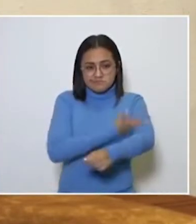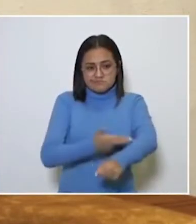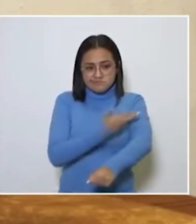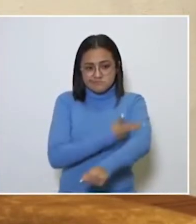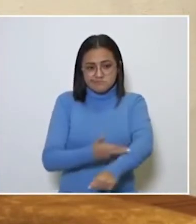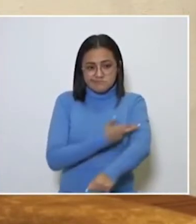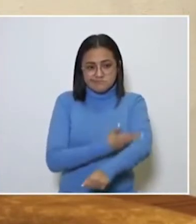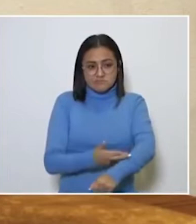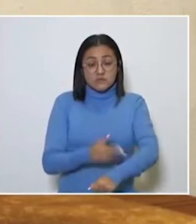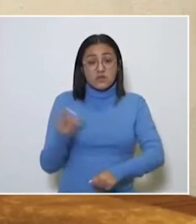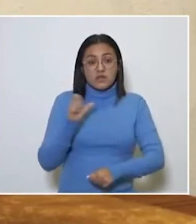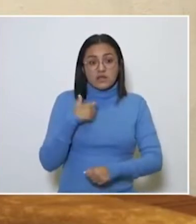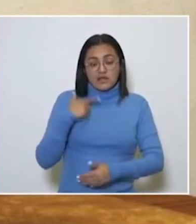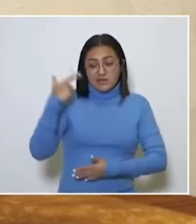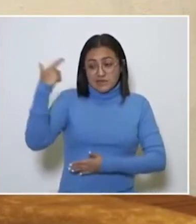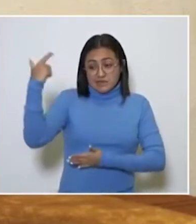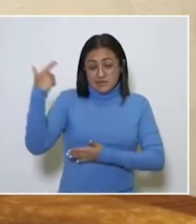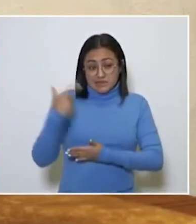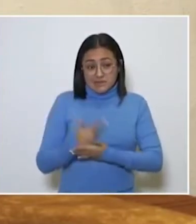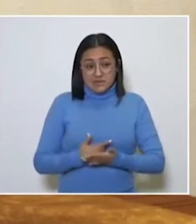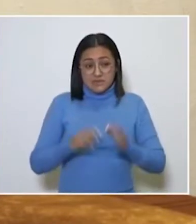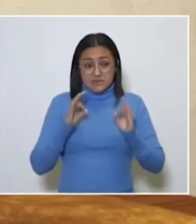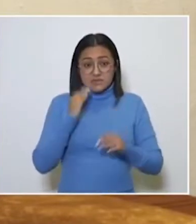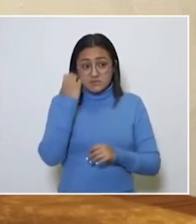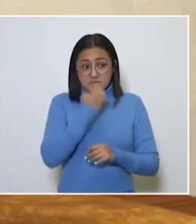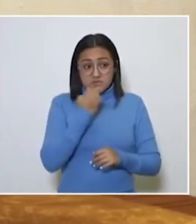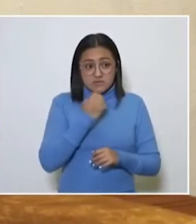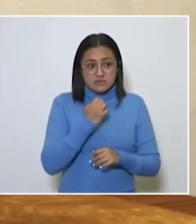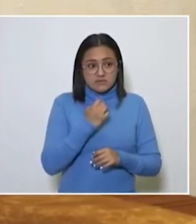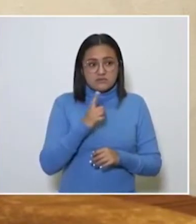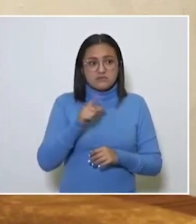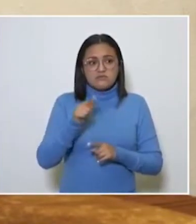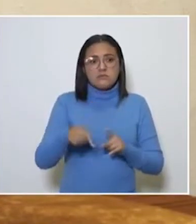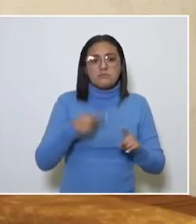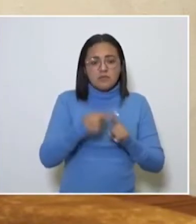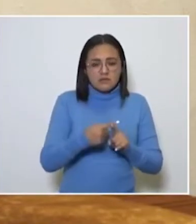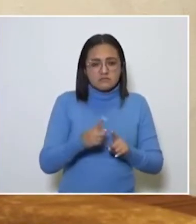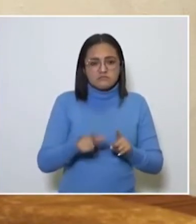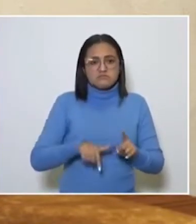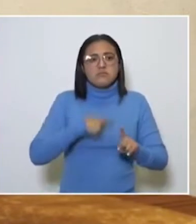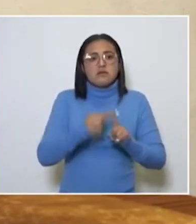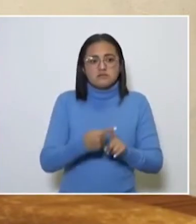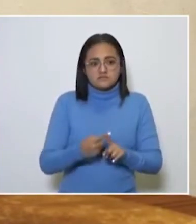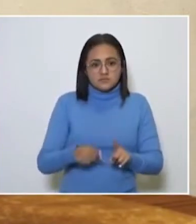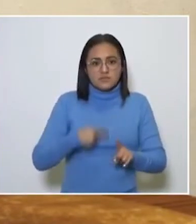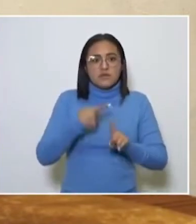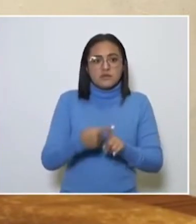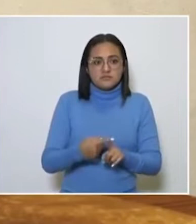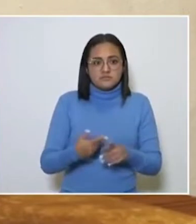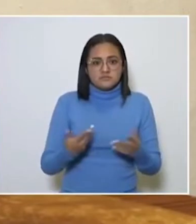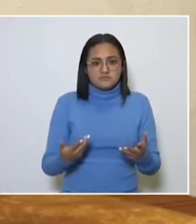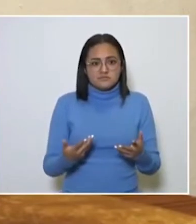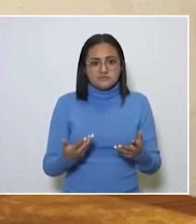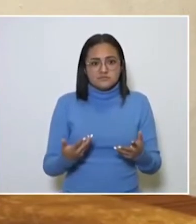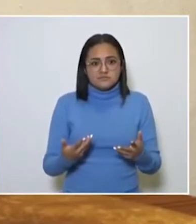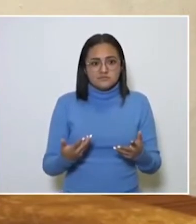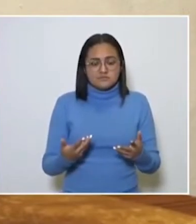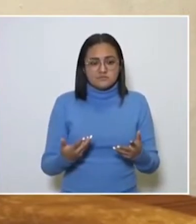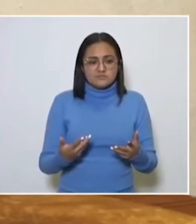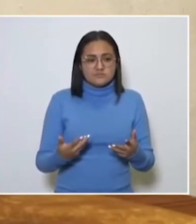toda la lista de escuelas dañadas aparecen y aparecen y aparecen más